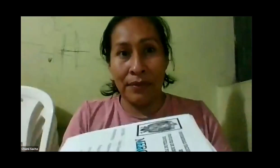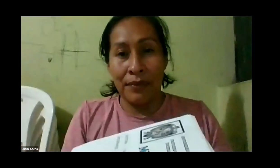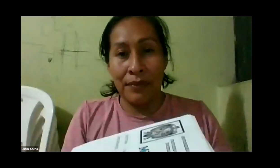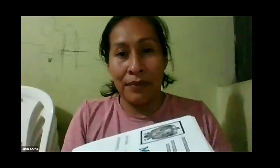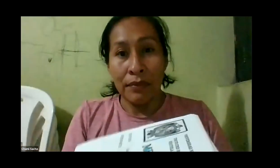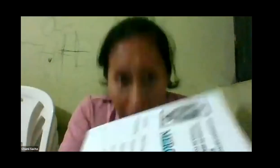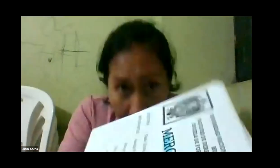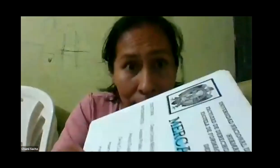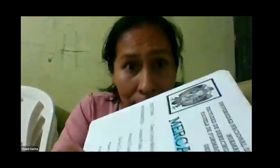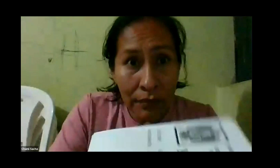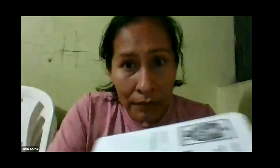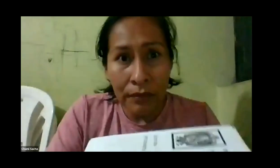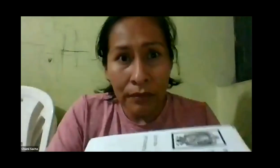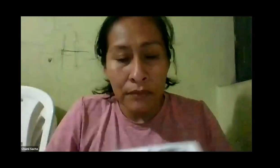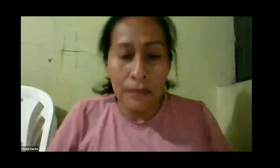favor